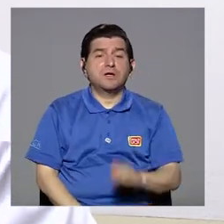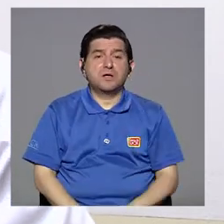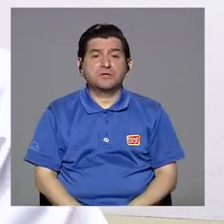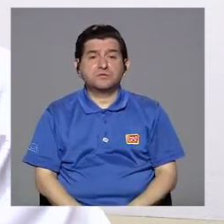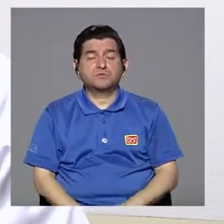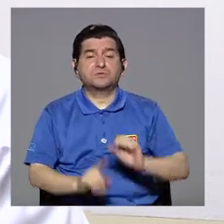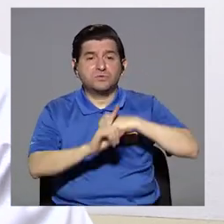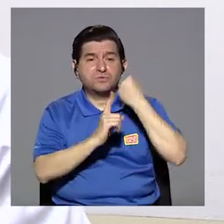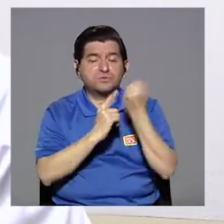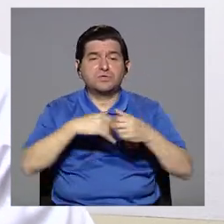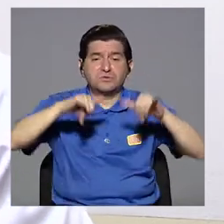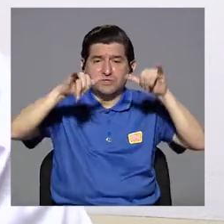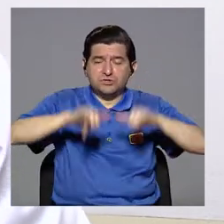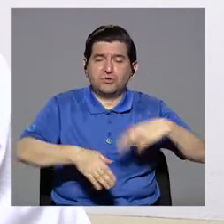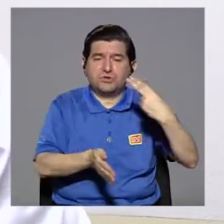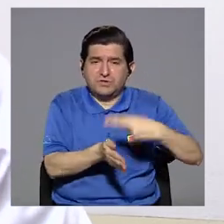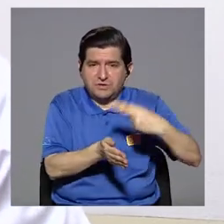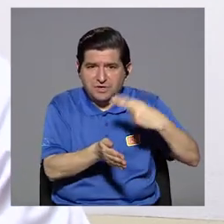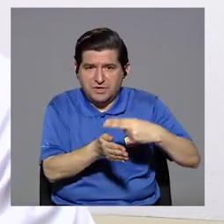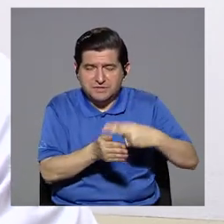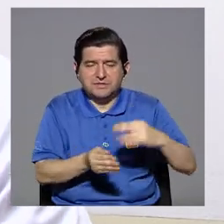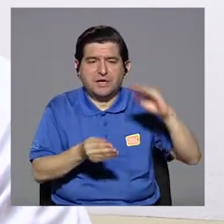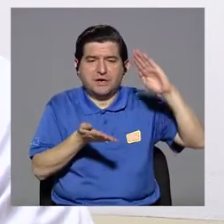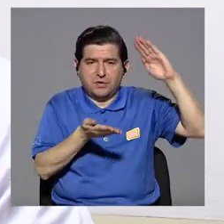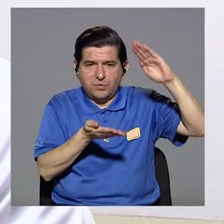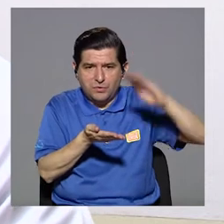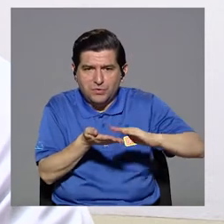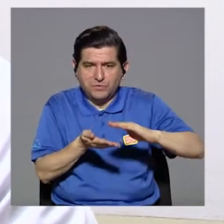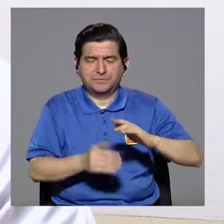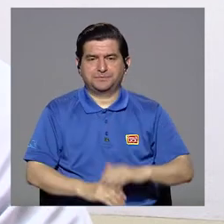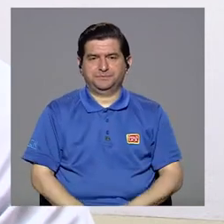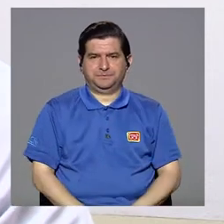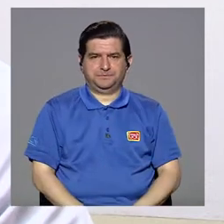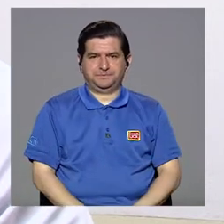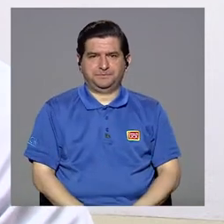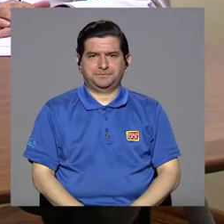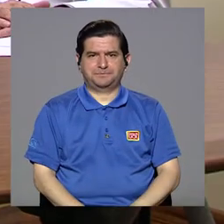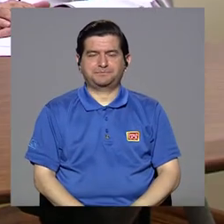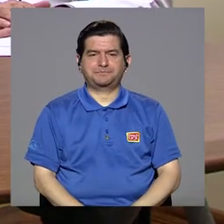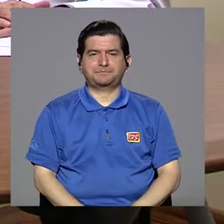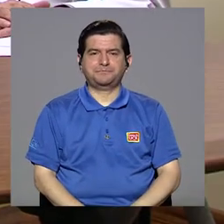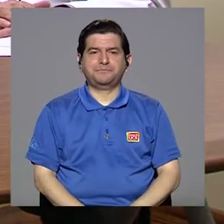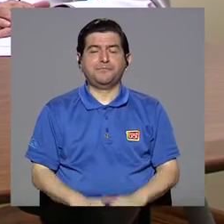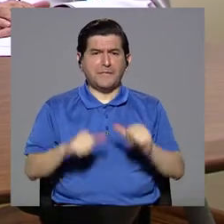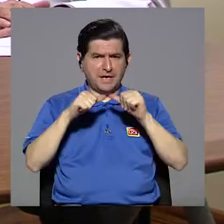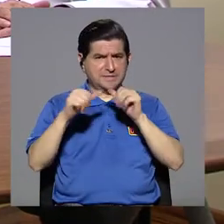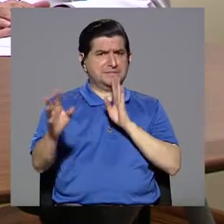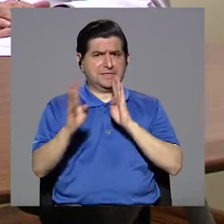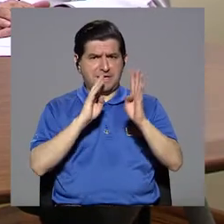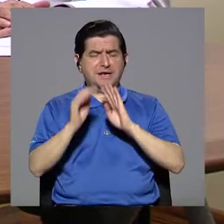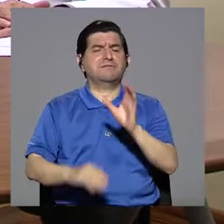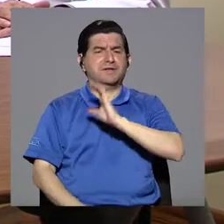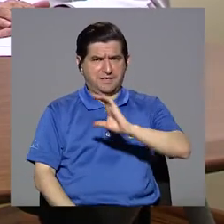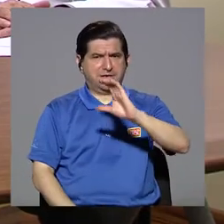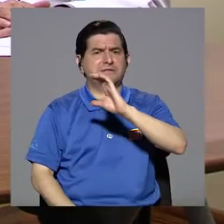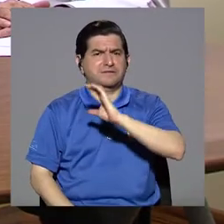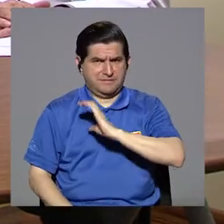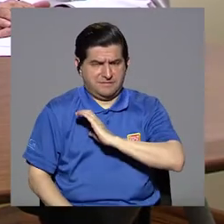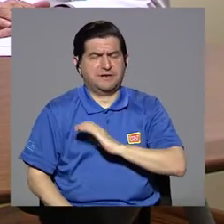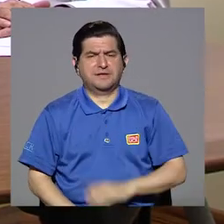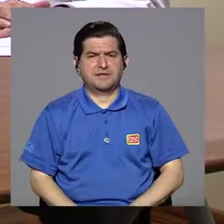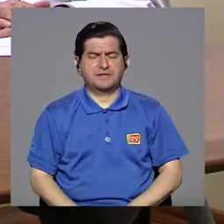carga de duración de entrenamiento sea mucho menor bueno vamos a seguir continuando acerca de las